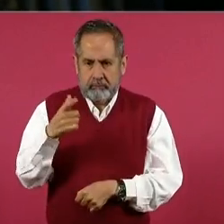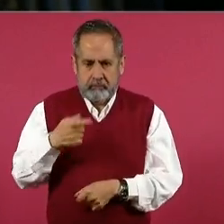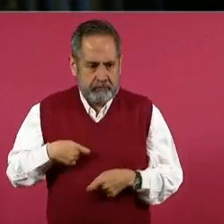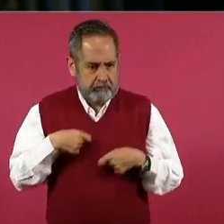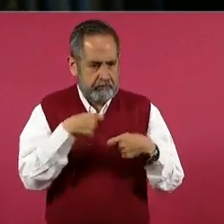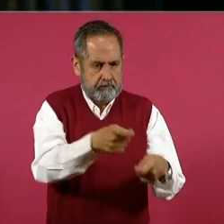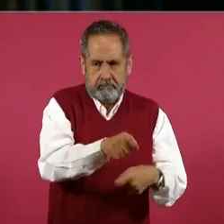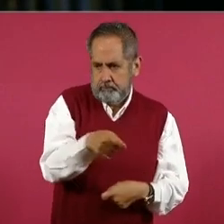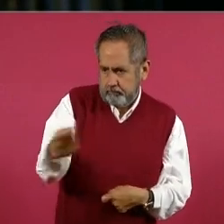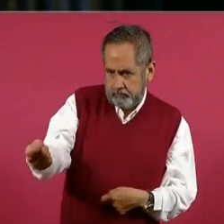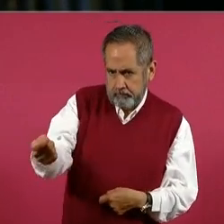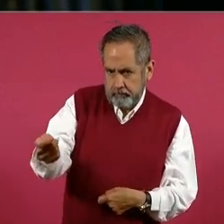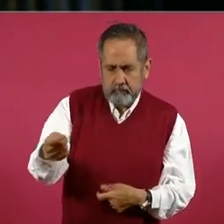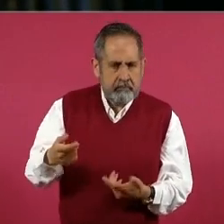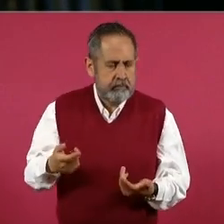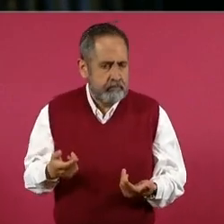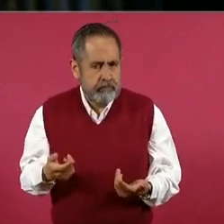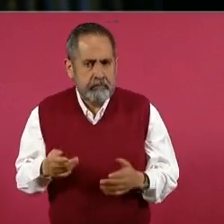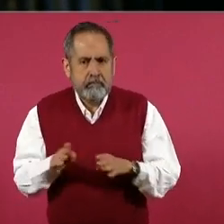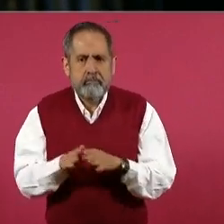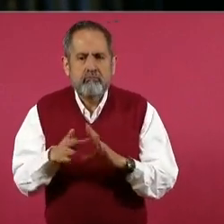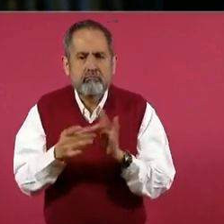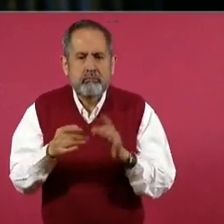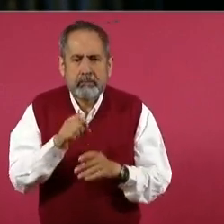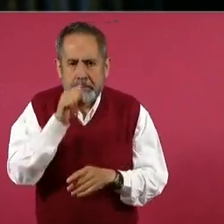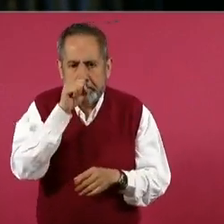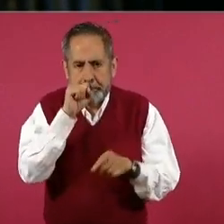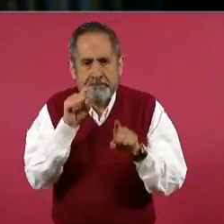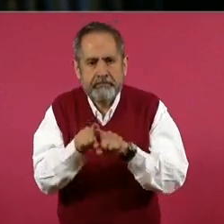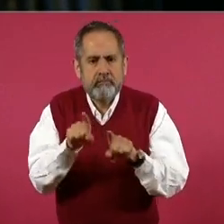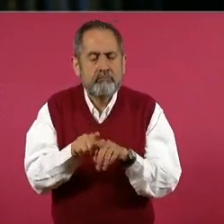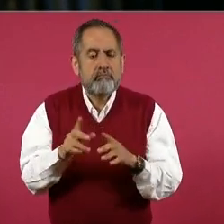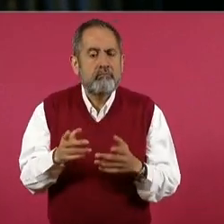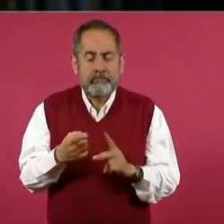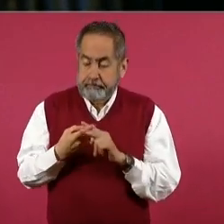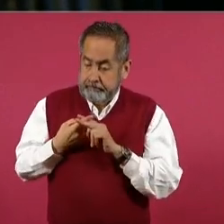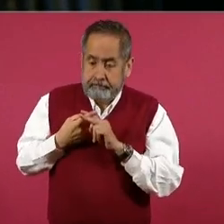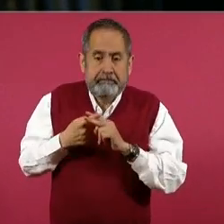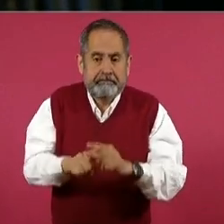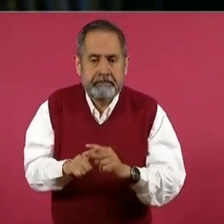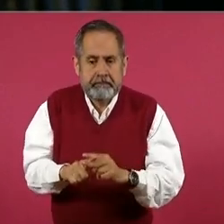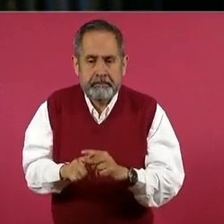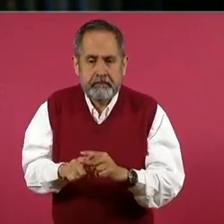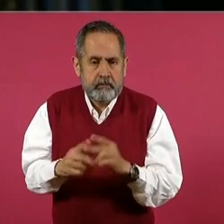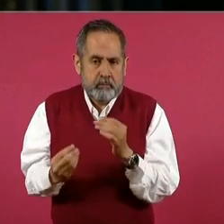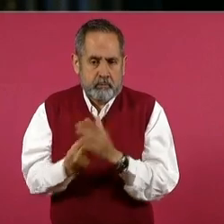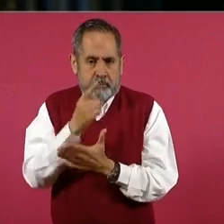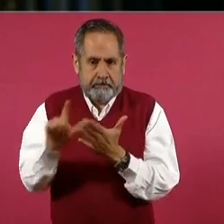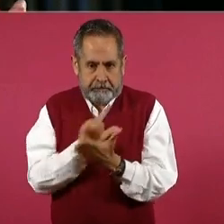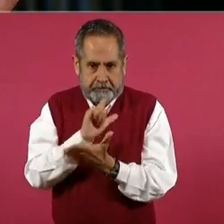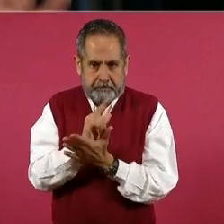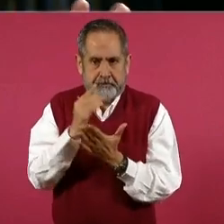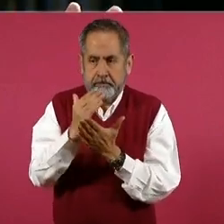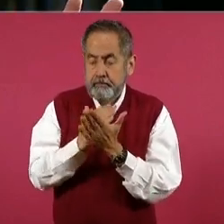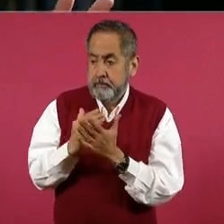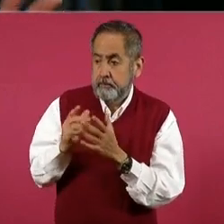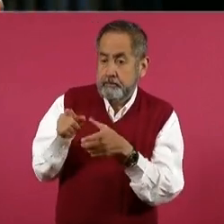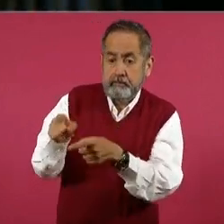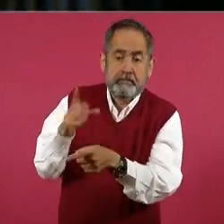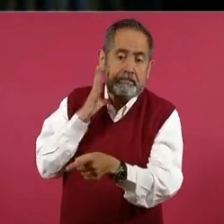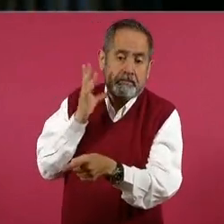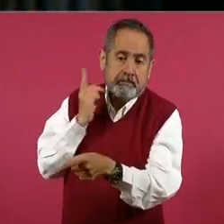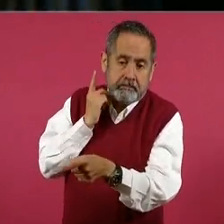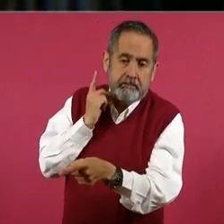Esto se lo comento en el marco de la entrada de las nuevas legislaturas, tanto en la